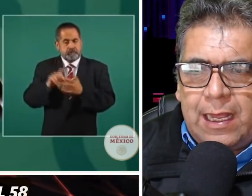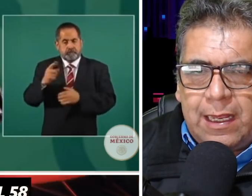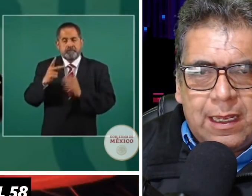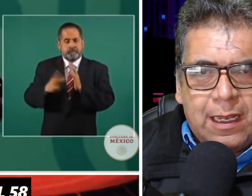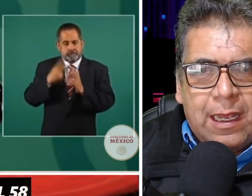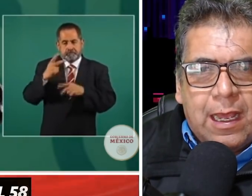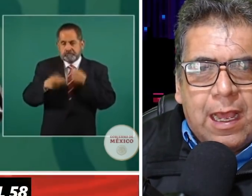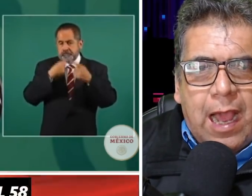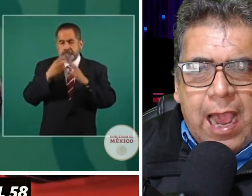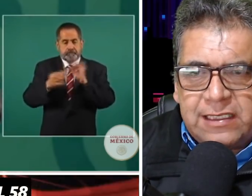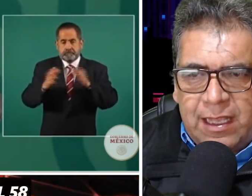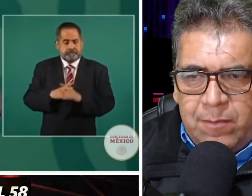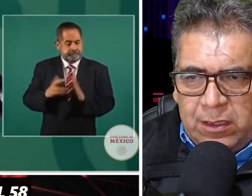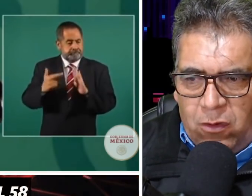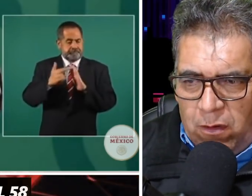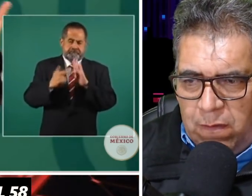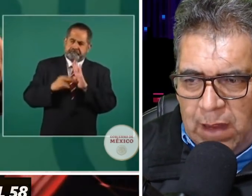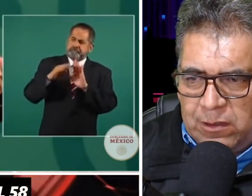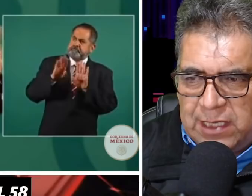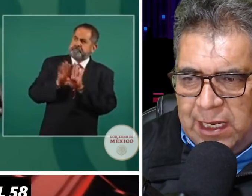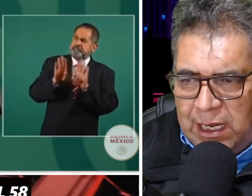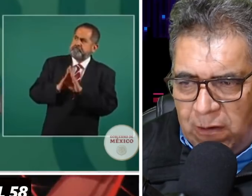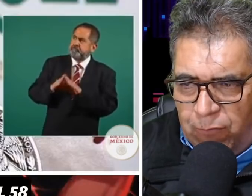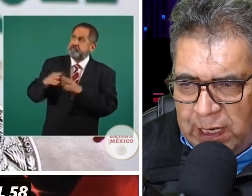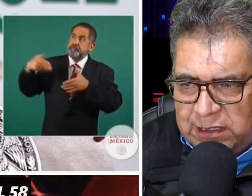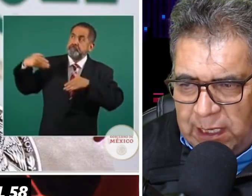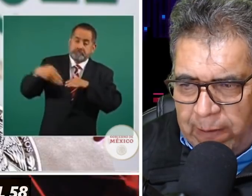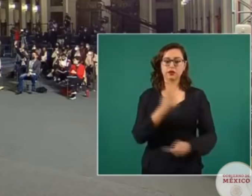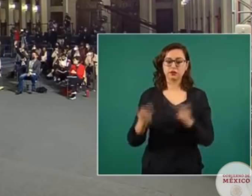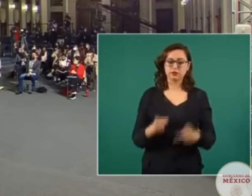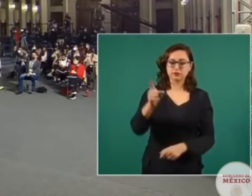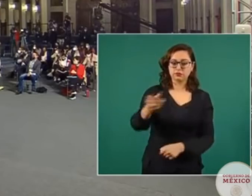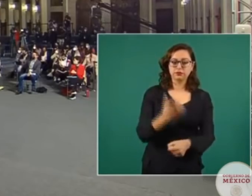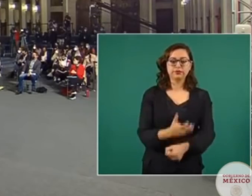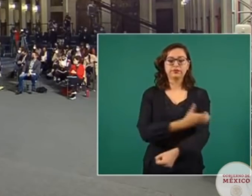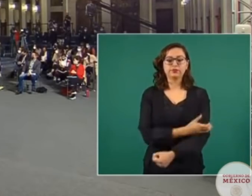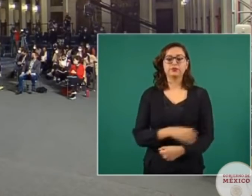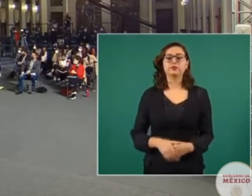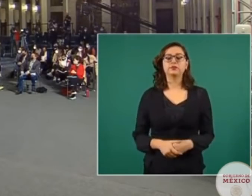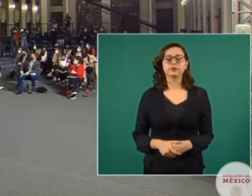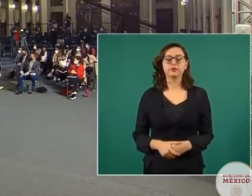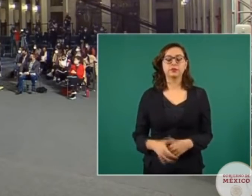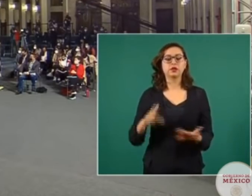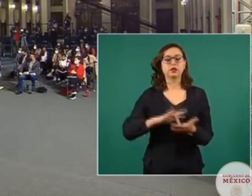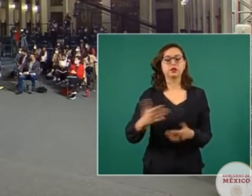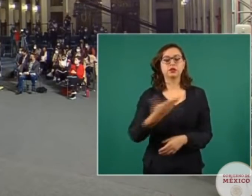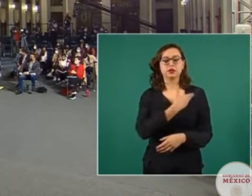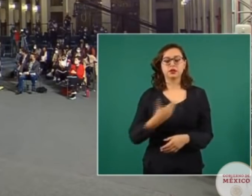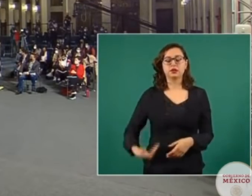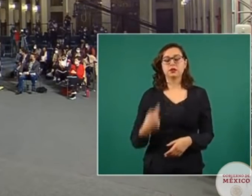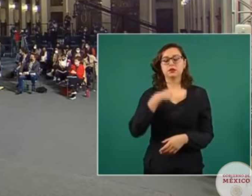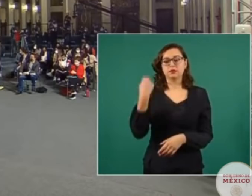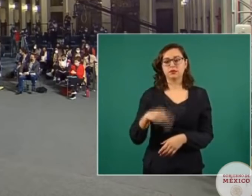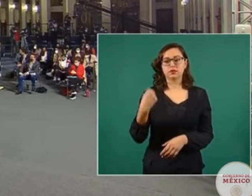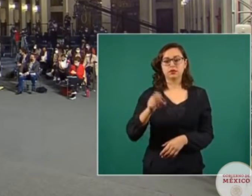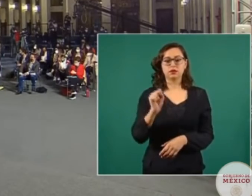respuesta a este mito. Vamos a ir a la conferencia. Gracias, presidente. Sandra Aguilera, de Grupo